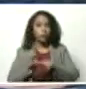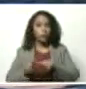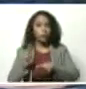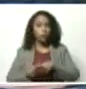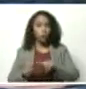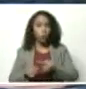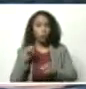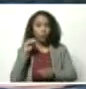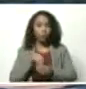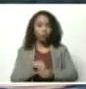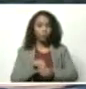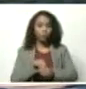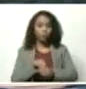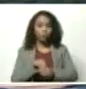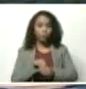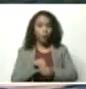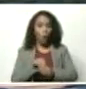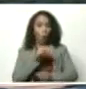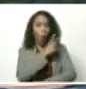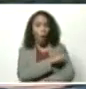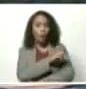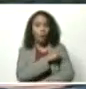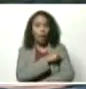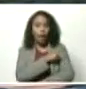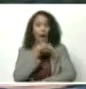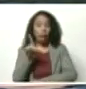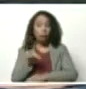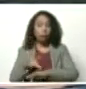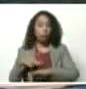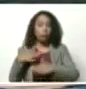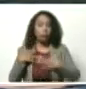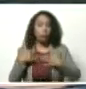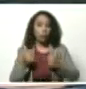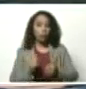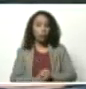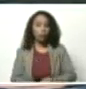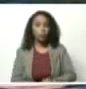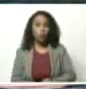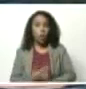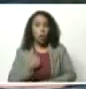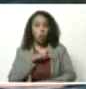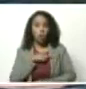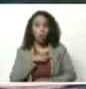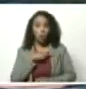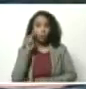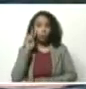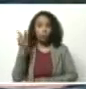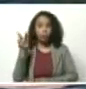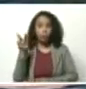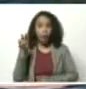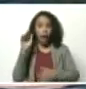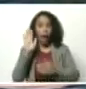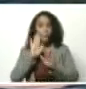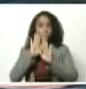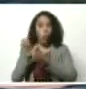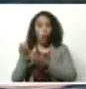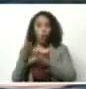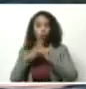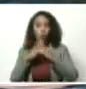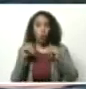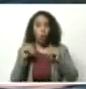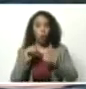ha estado hospitalizado, estuvo delicado de salud. Hemos estado pendientes de él y apoyándolo en